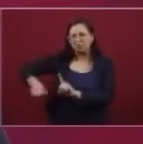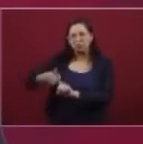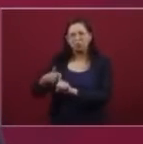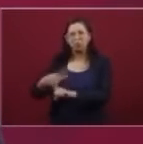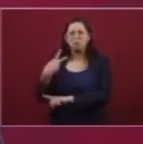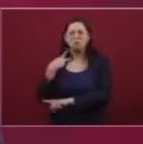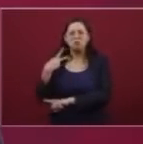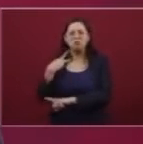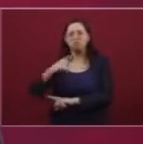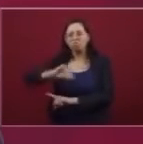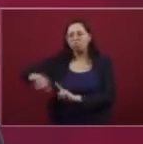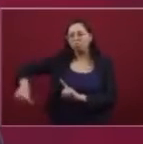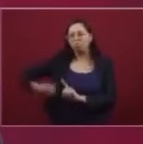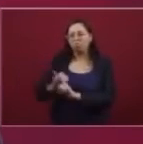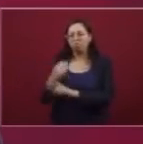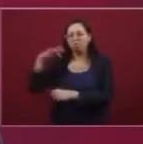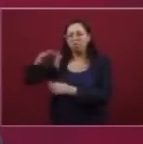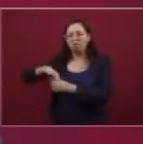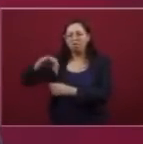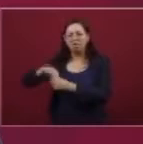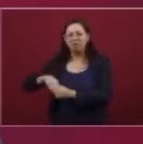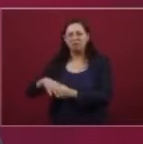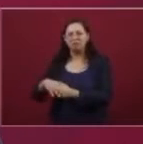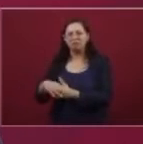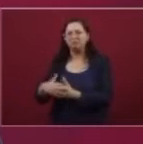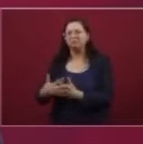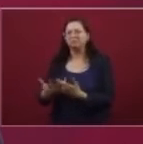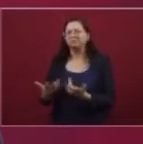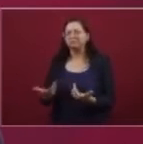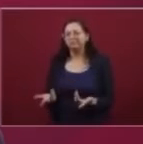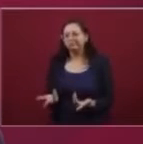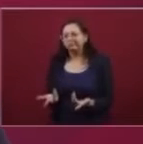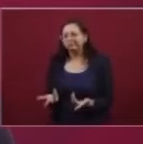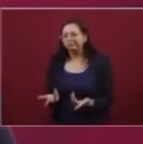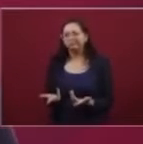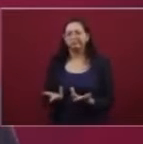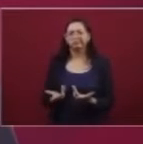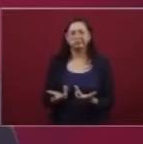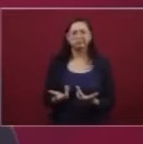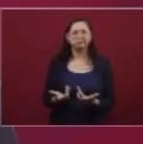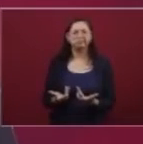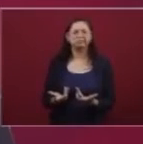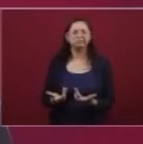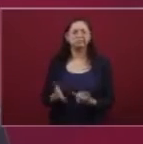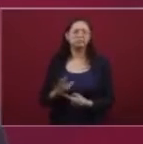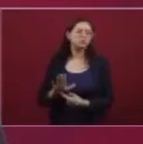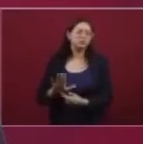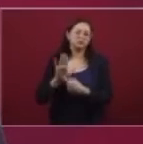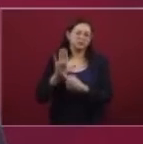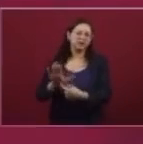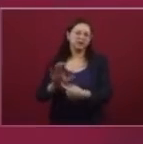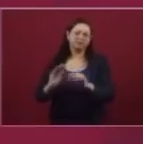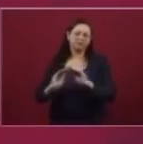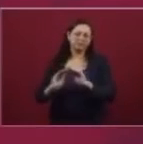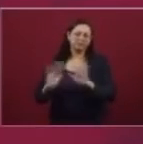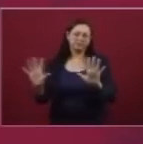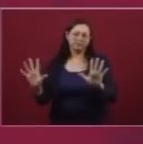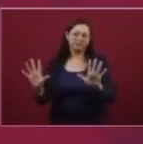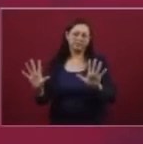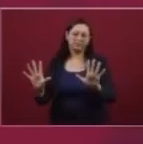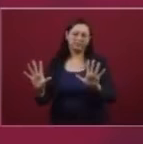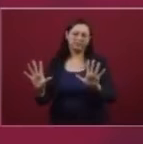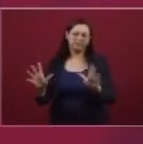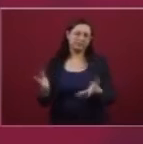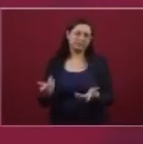de México por parte de Alejandro Mendoza Álvarez, titular de la Unidad de Información y Vinculación Tecnológica de la Secretaría de